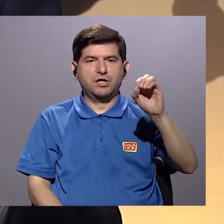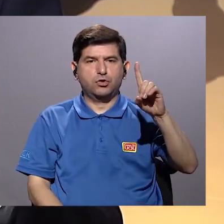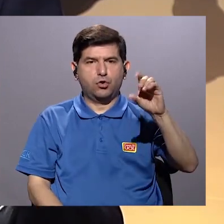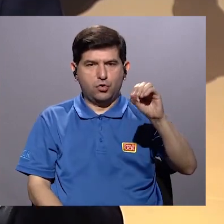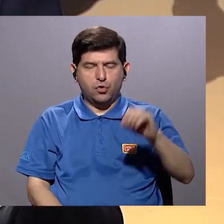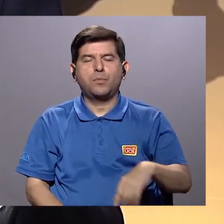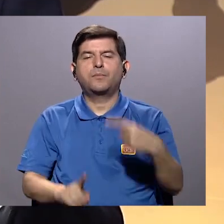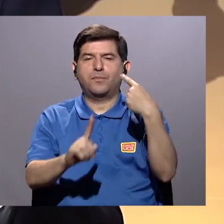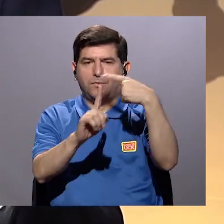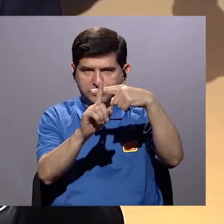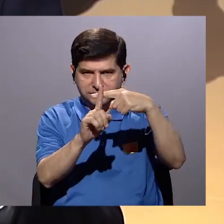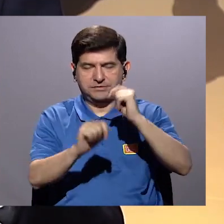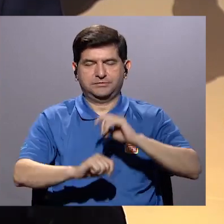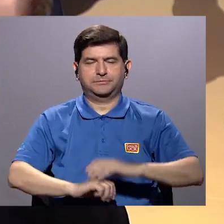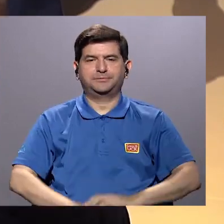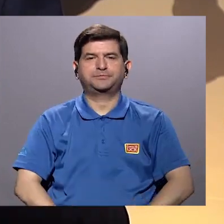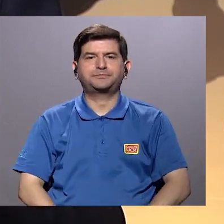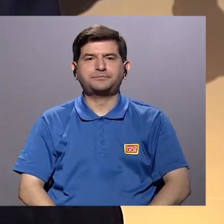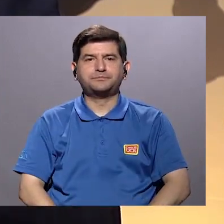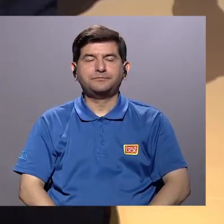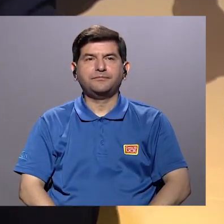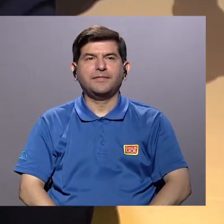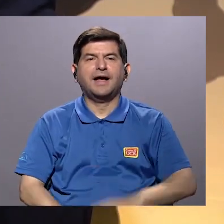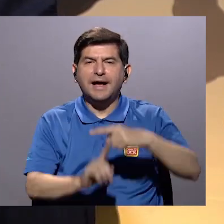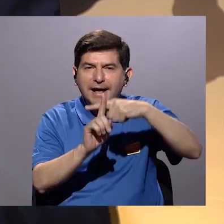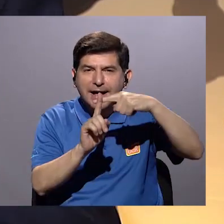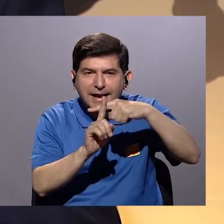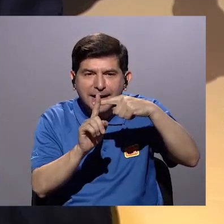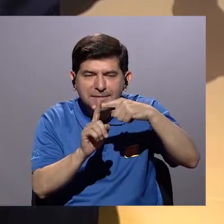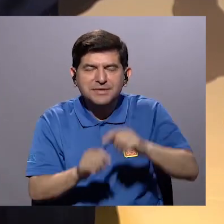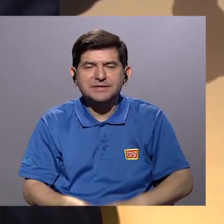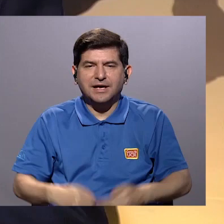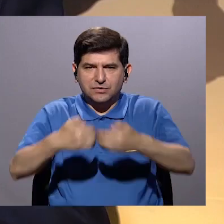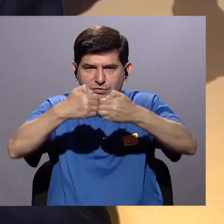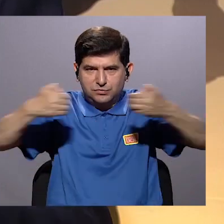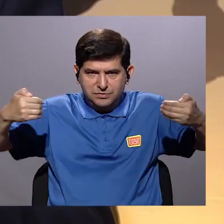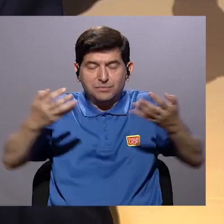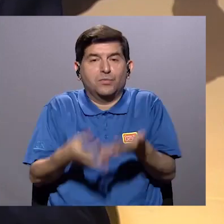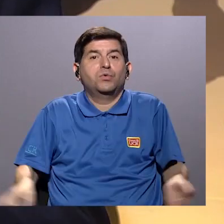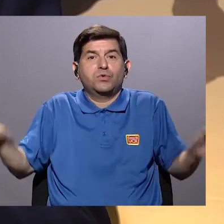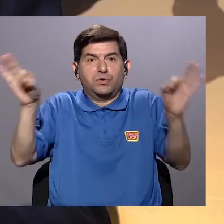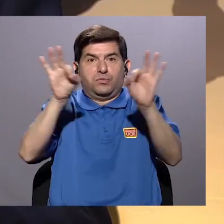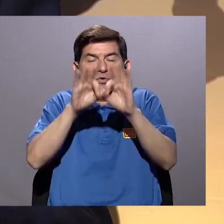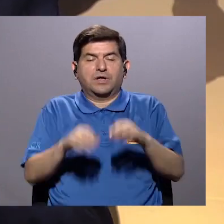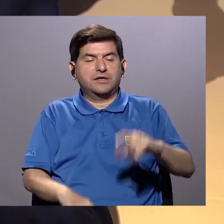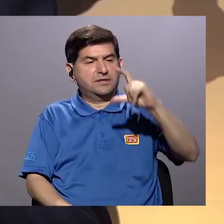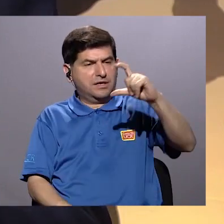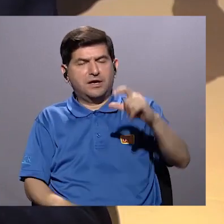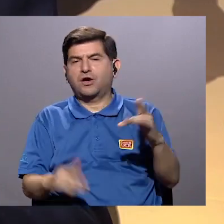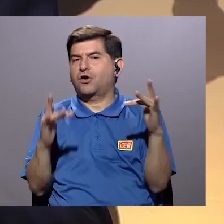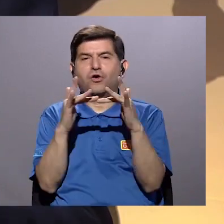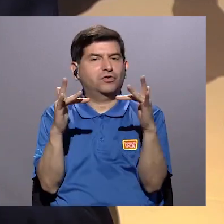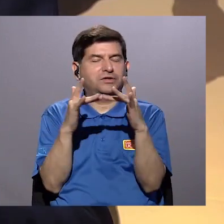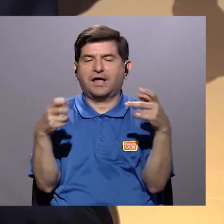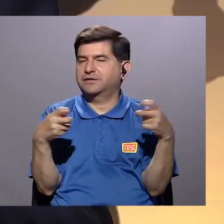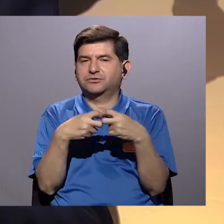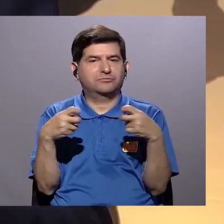positivo. Y en medio vamos a tener siempre un separador, porque es muy importante. Cuando hablamos de baterías no hay contacto